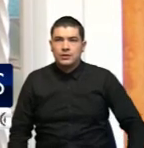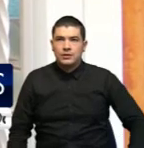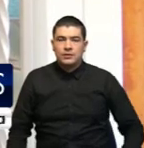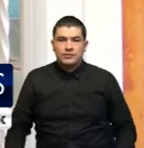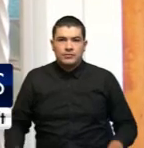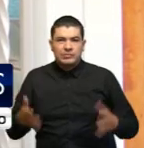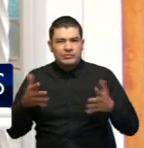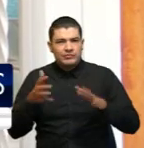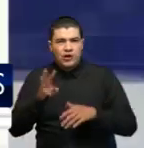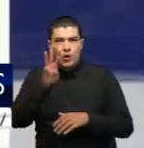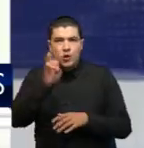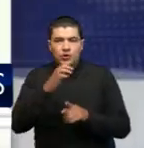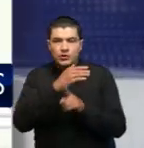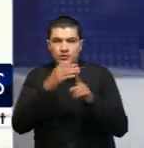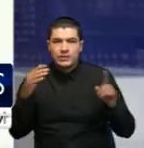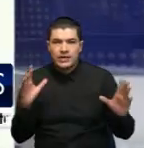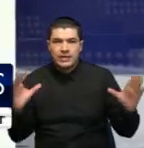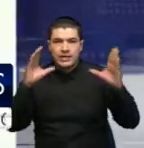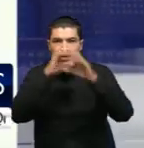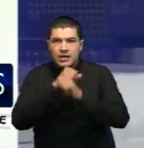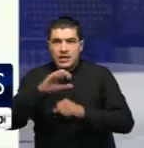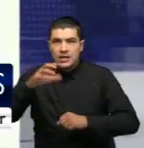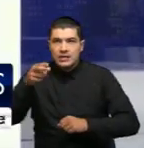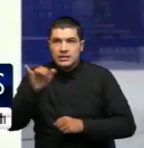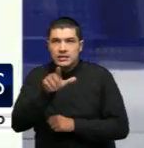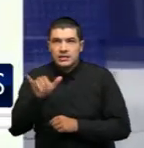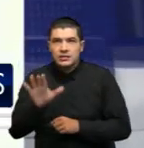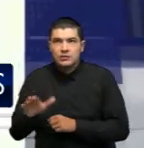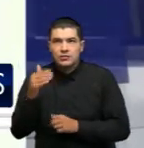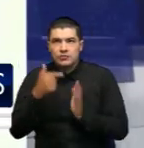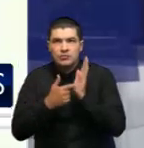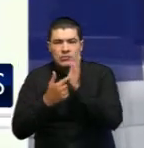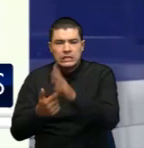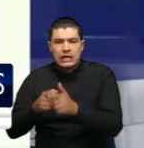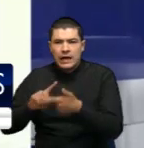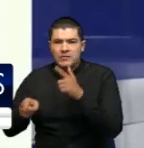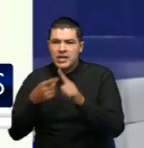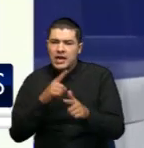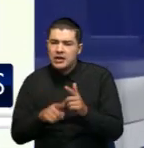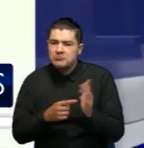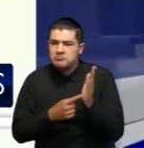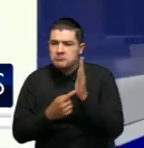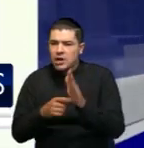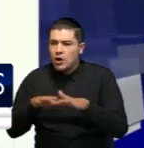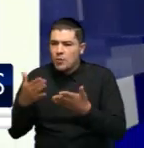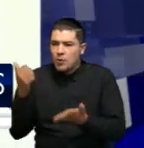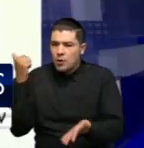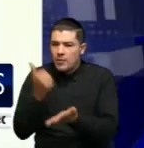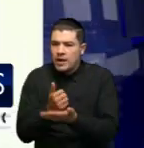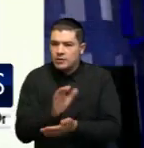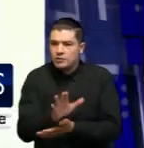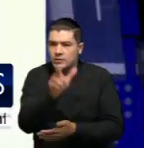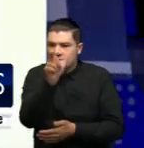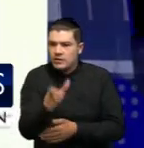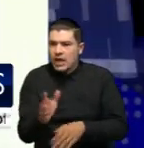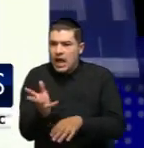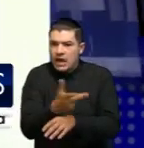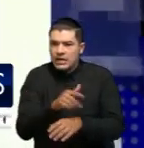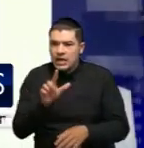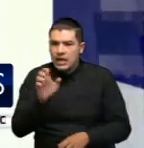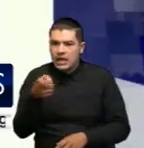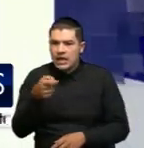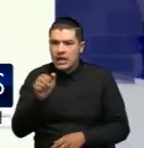Hacia las 8:30 de la noche, Chilly Dayana le mostraba a una amiga cómo había sido asesinado el artista Legardo en